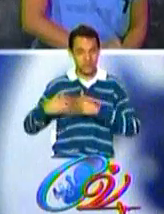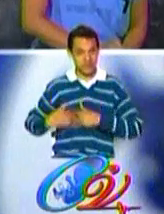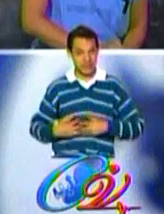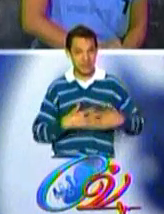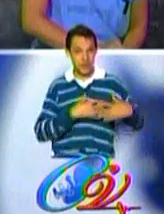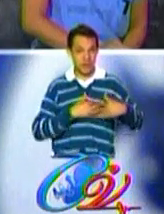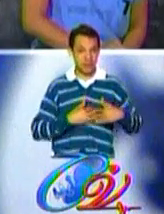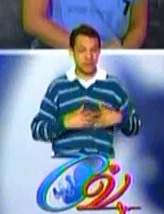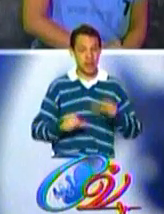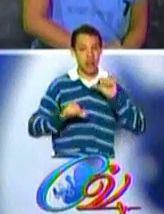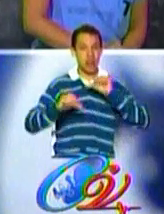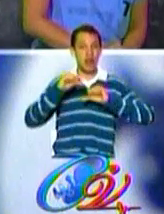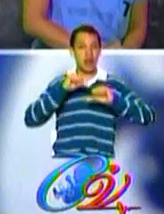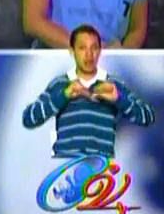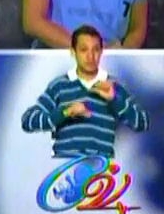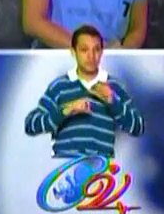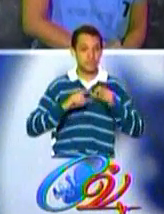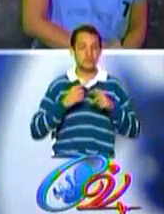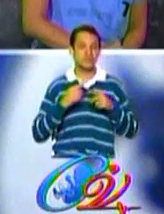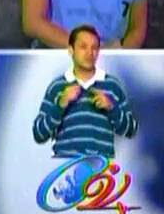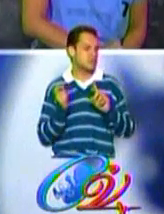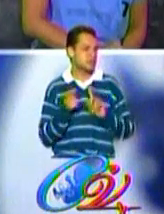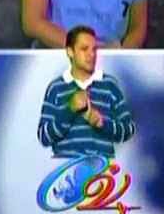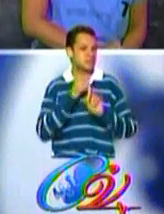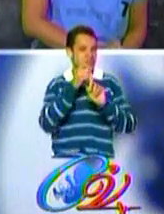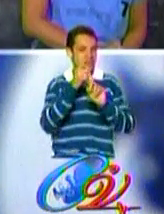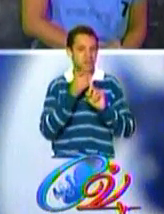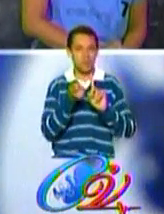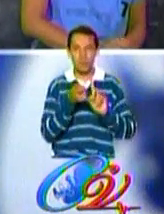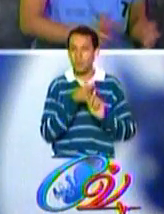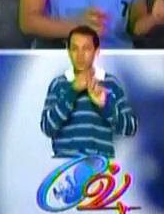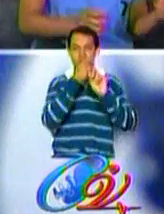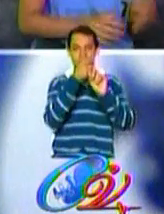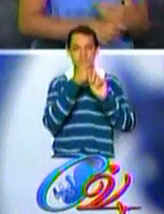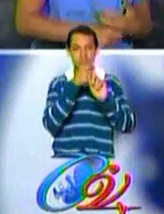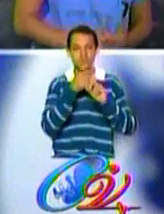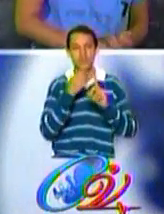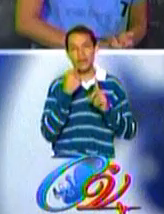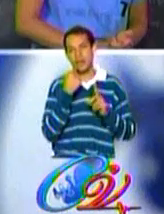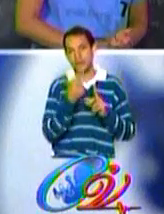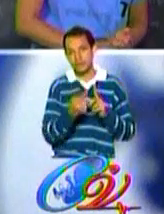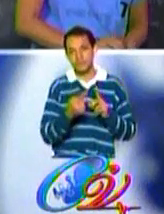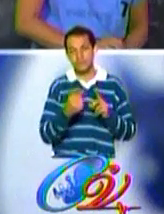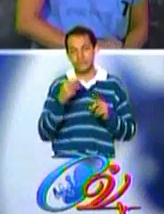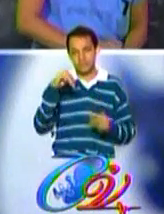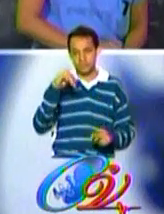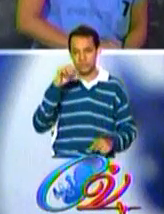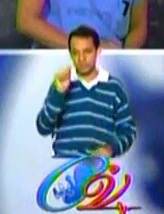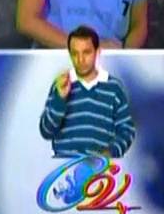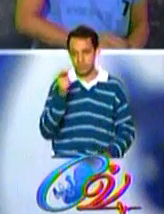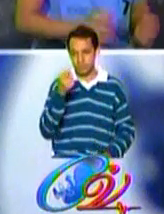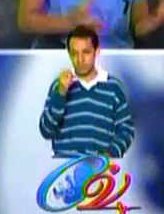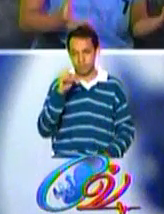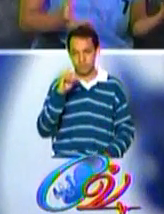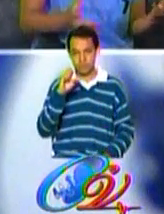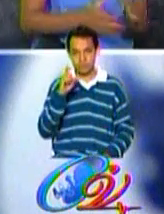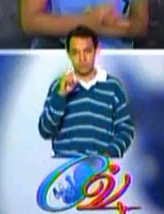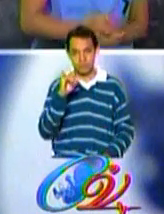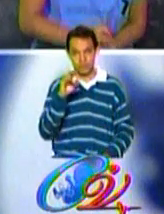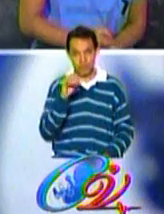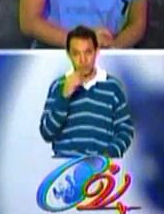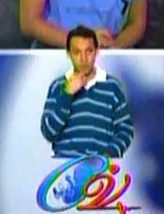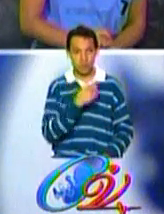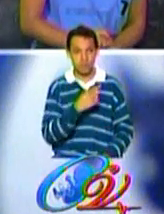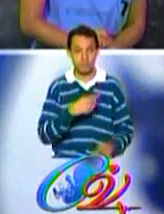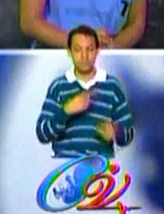Por los químicos, uno de esos pues ha sido, por ejemplo, los elementos como el magnesio, ¿cierto?